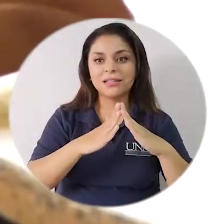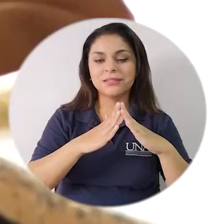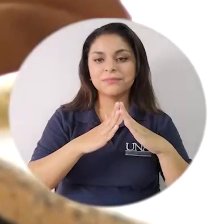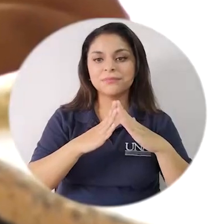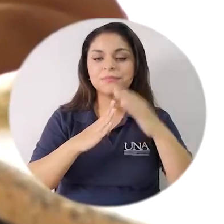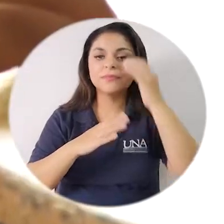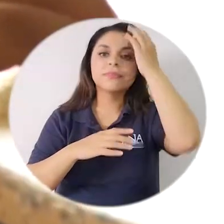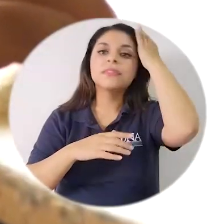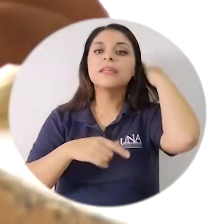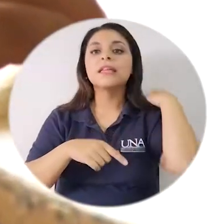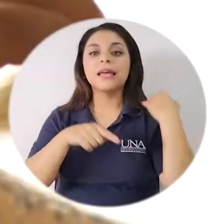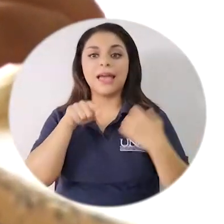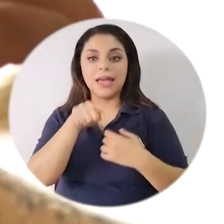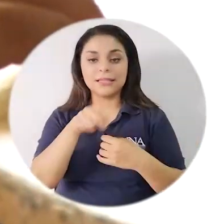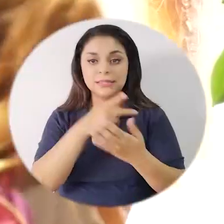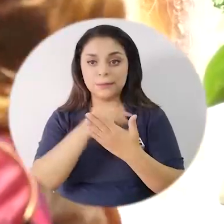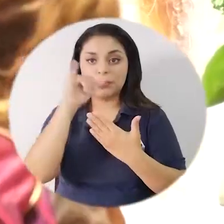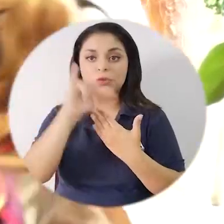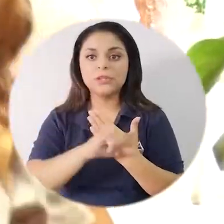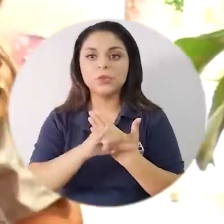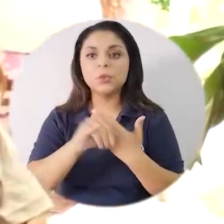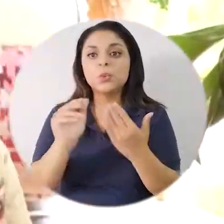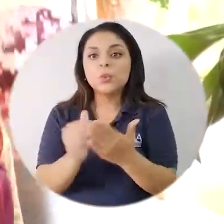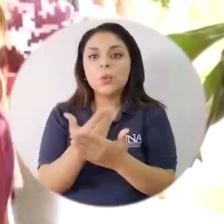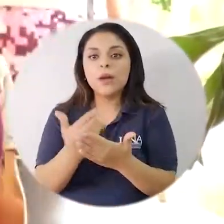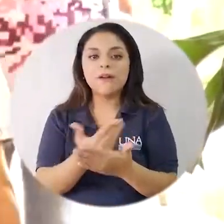este proyecto, esta nueva estrategia de